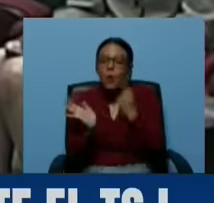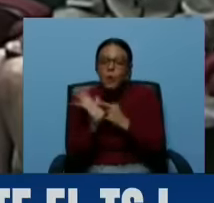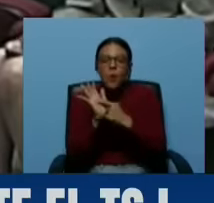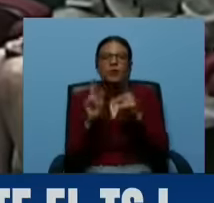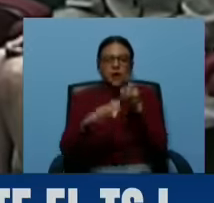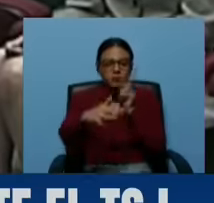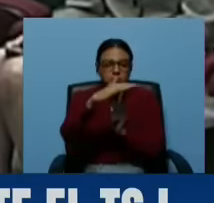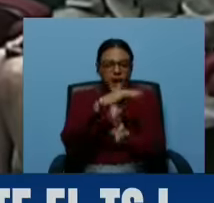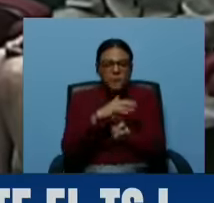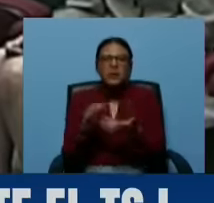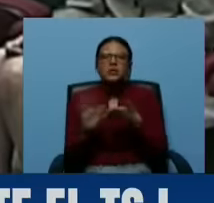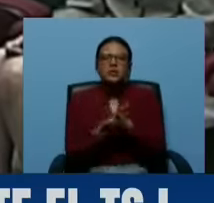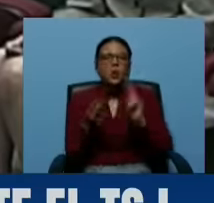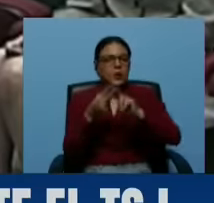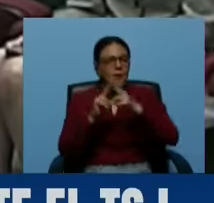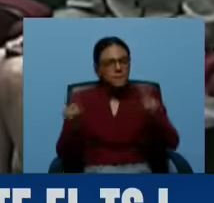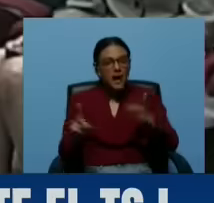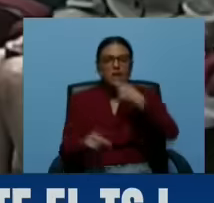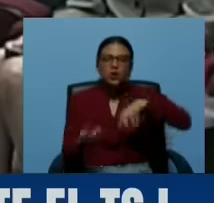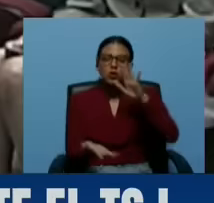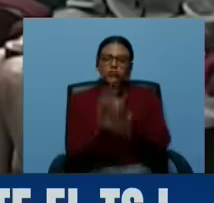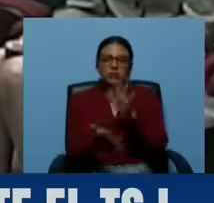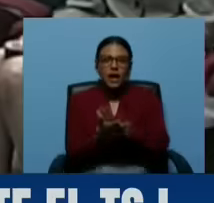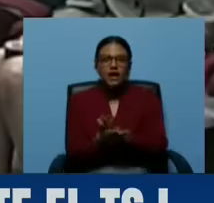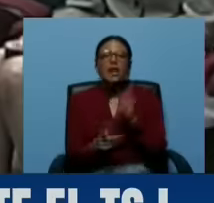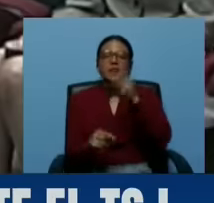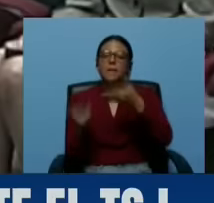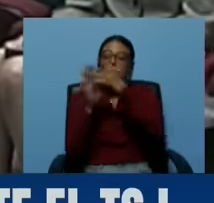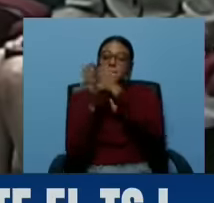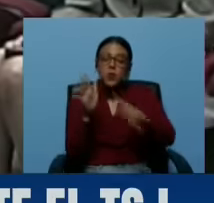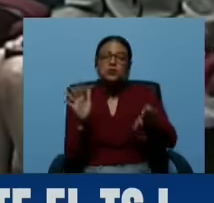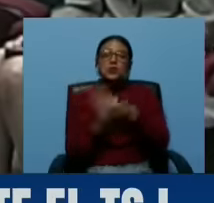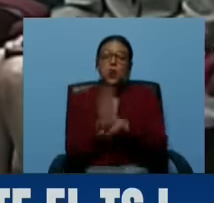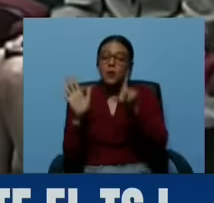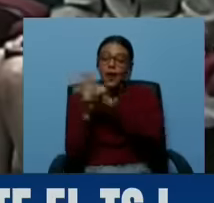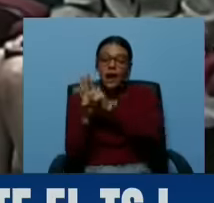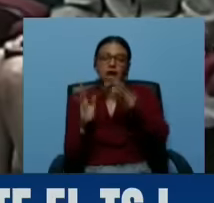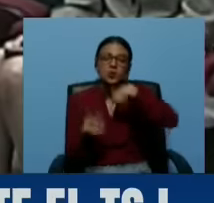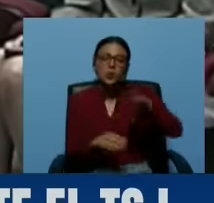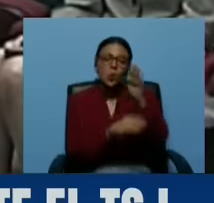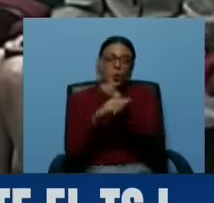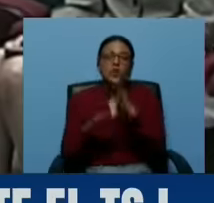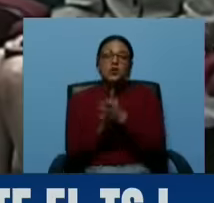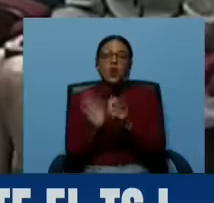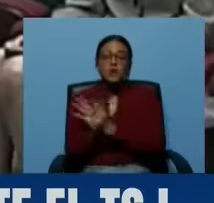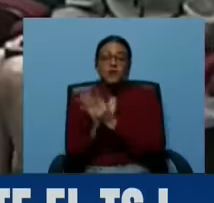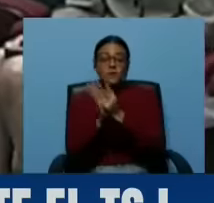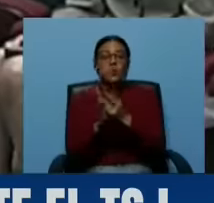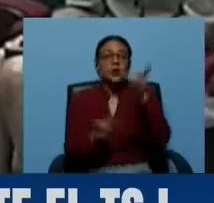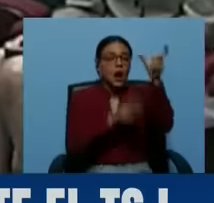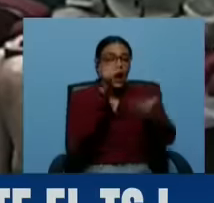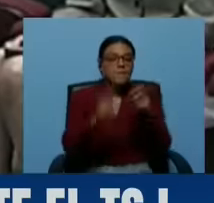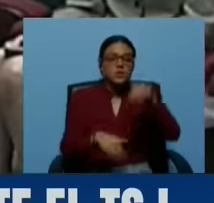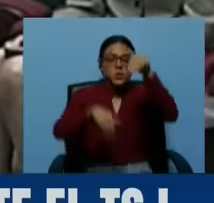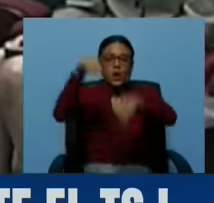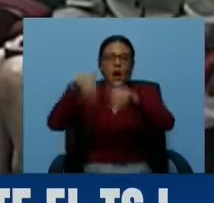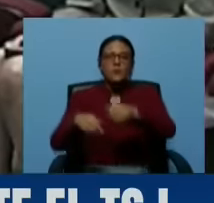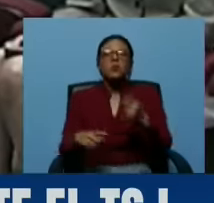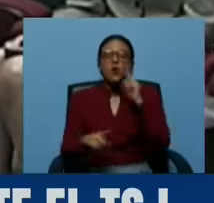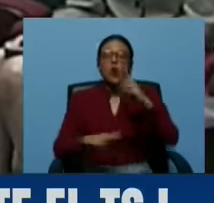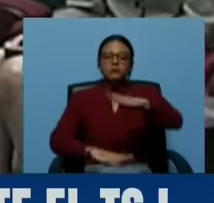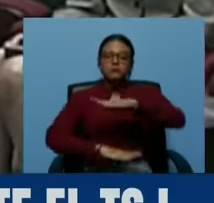en procura del orden constitucional de la República Bolivariana de Venezuela, siempre garantizando que la voluntad de los electores y las